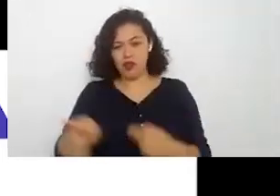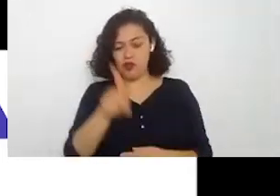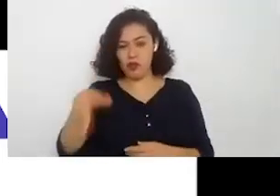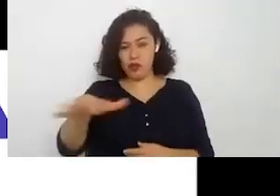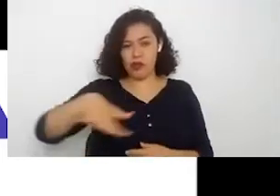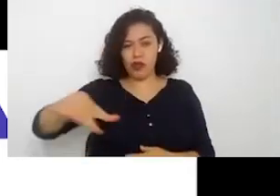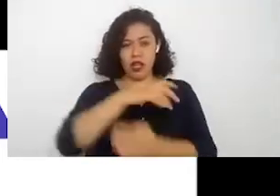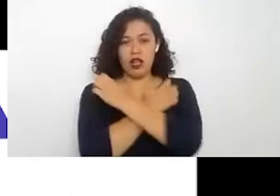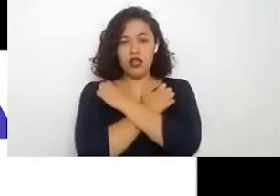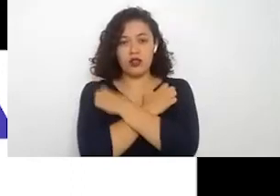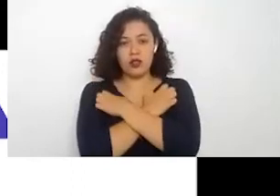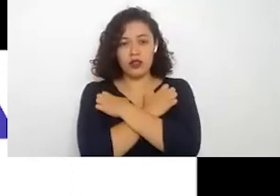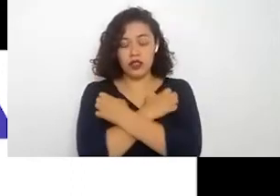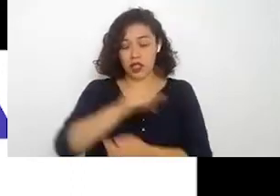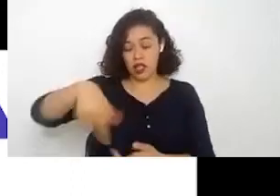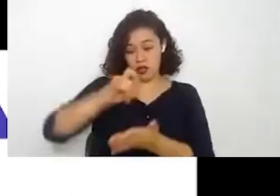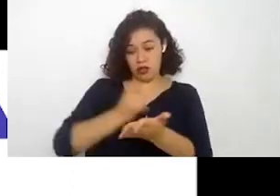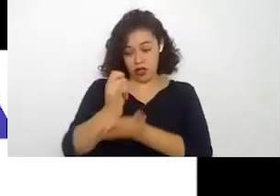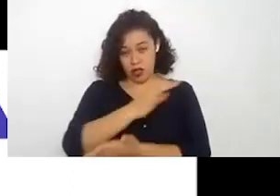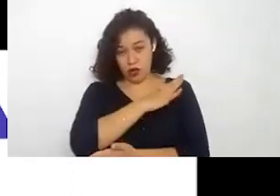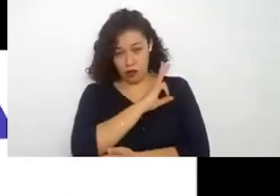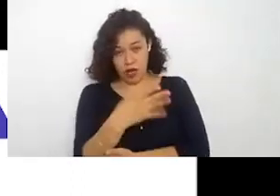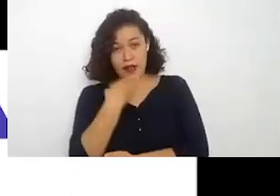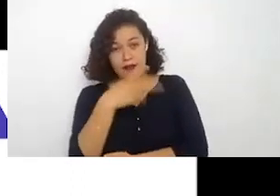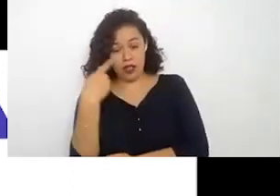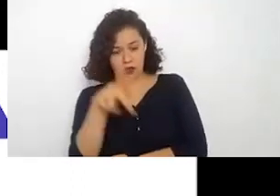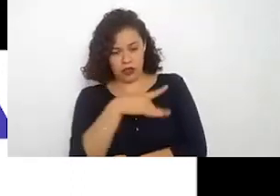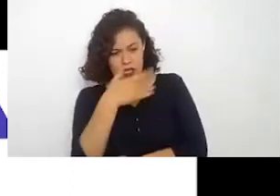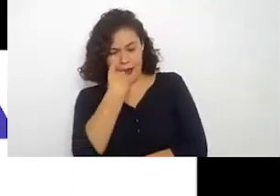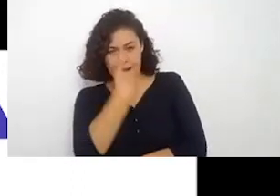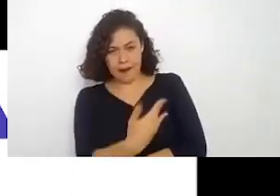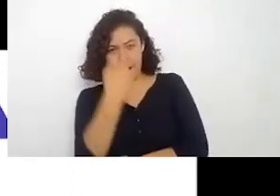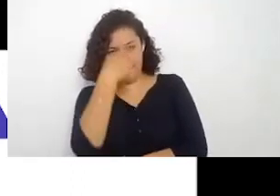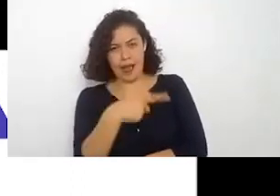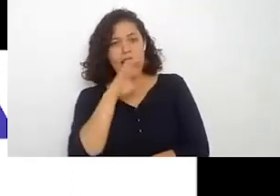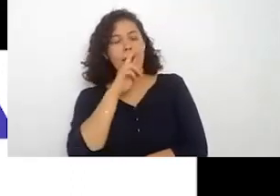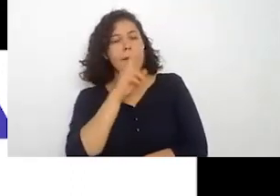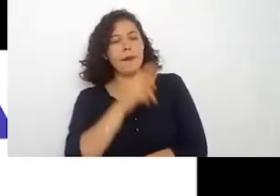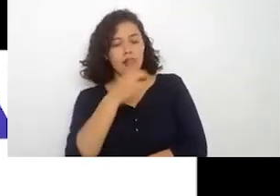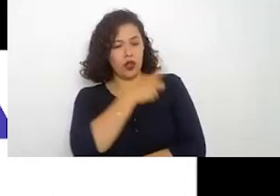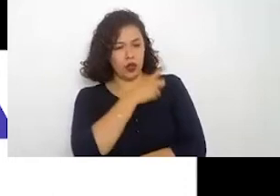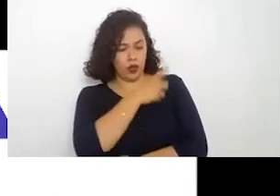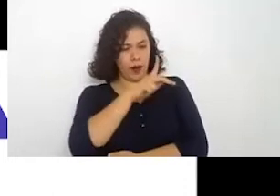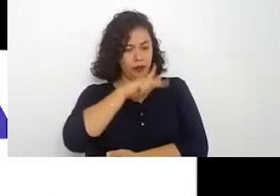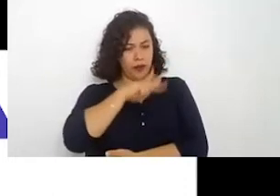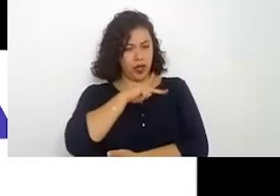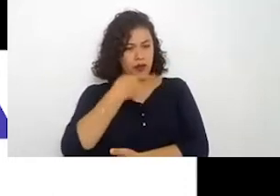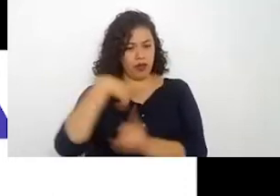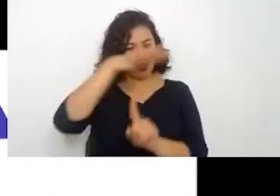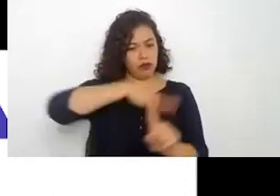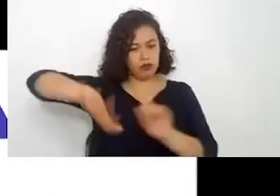podrá decidir con bien el bienestar de ellos, de él mismo y de los que le rodean,